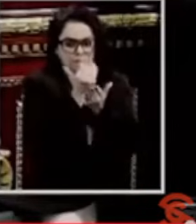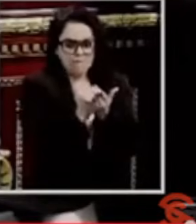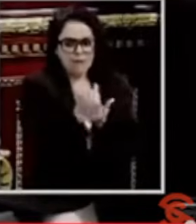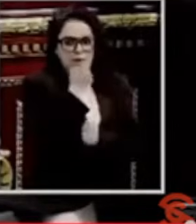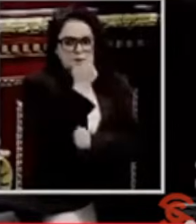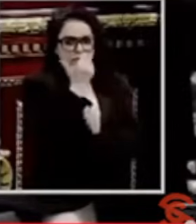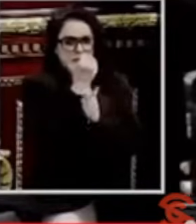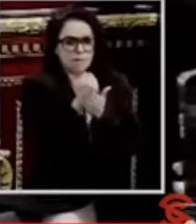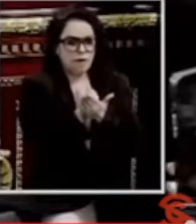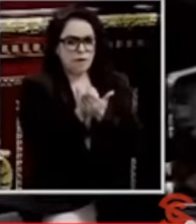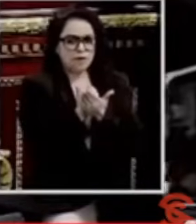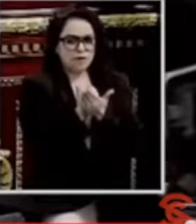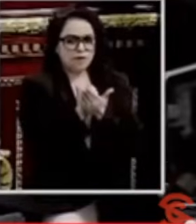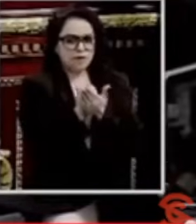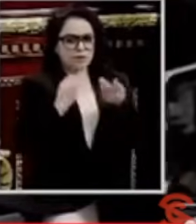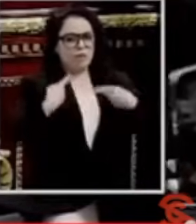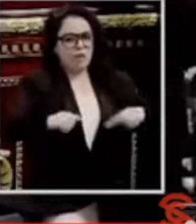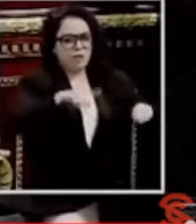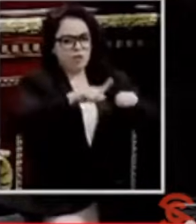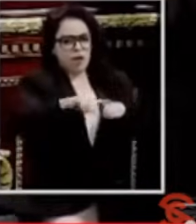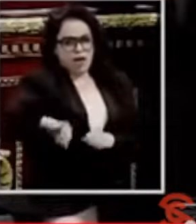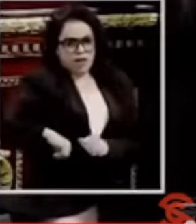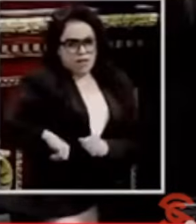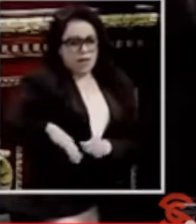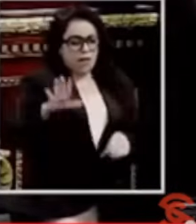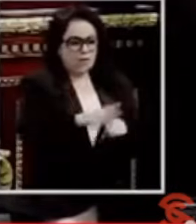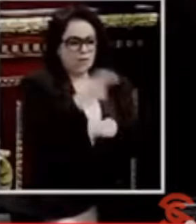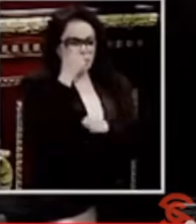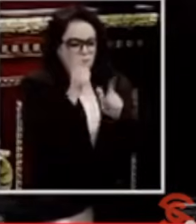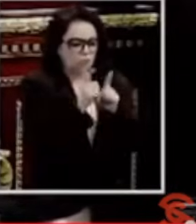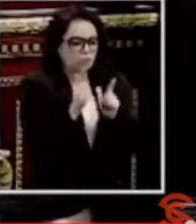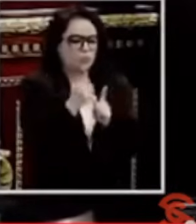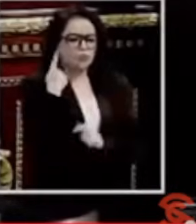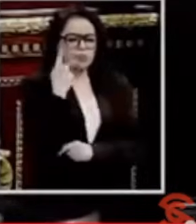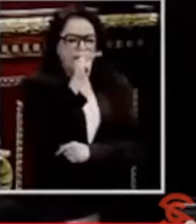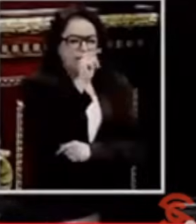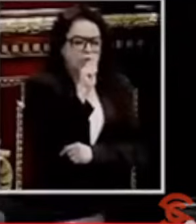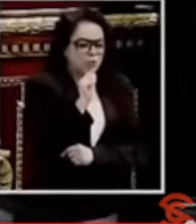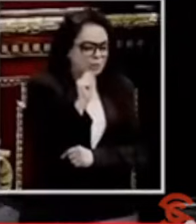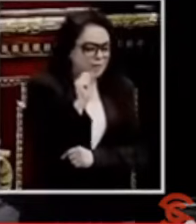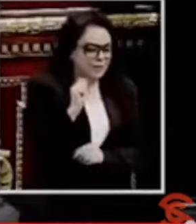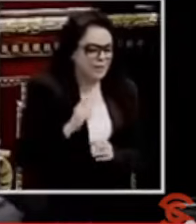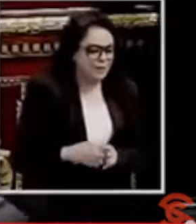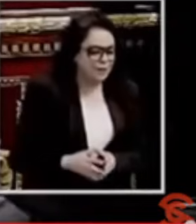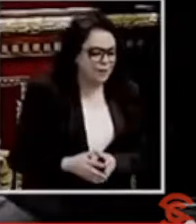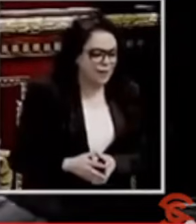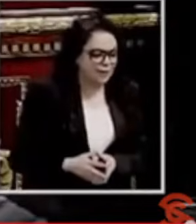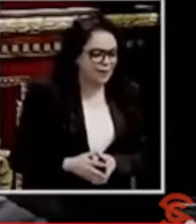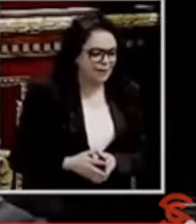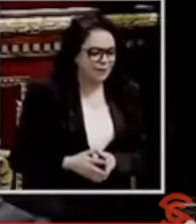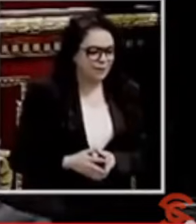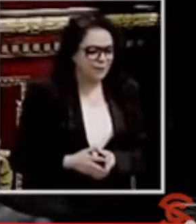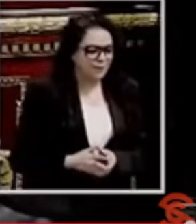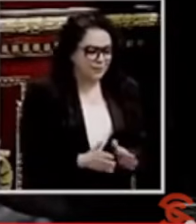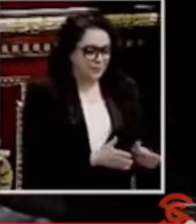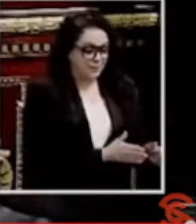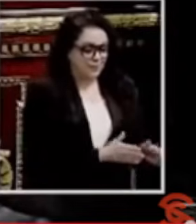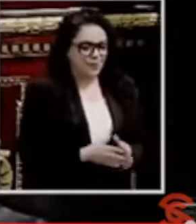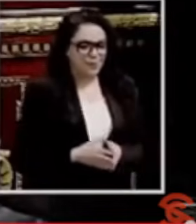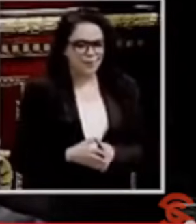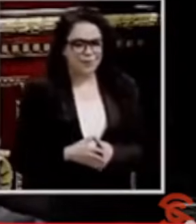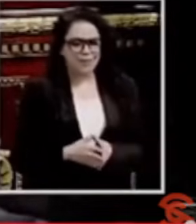nosotras las mujeres de esta ciudad. Para cerrar, ¿con qué se despide, diputada Xóchitl